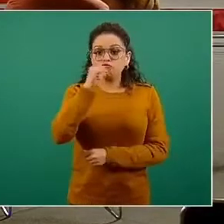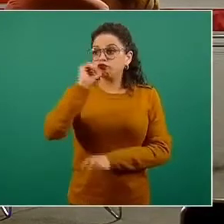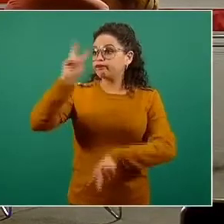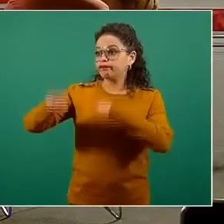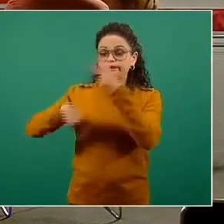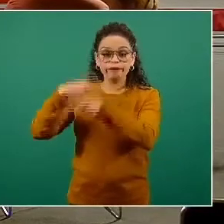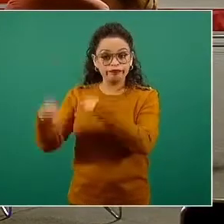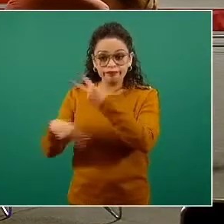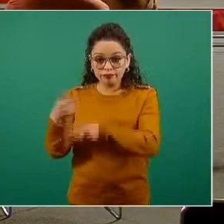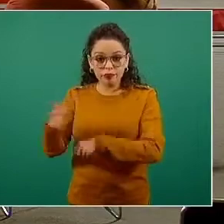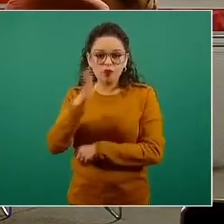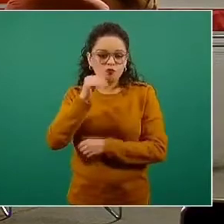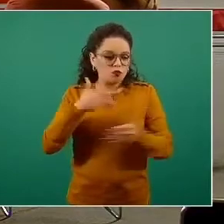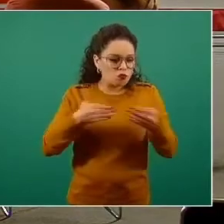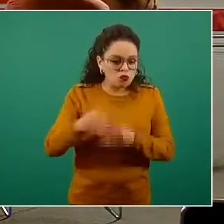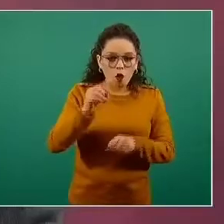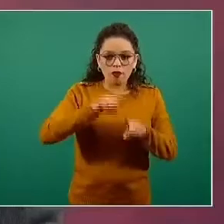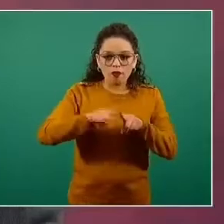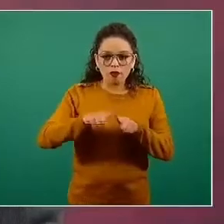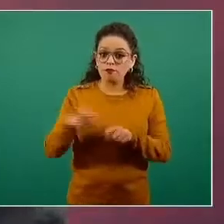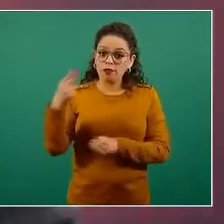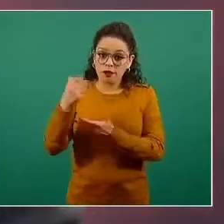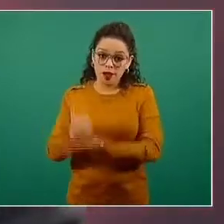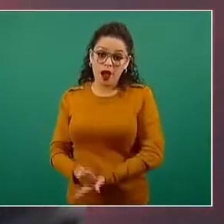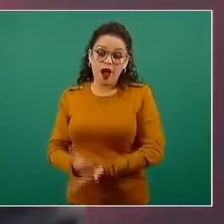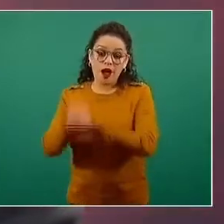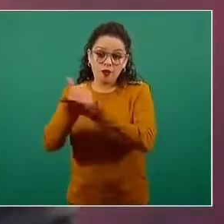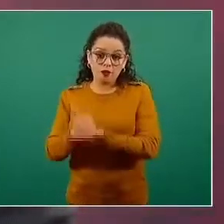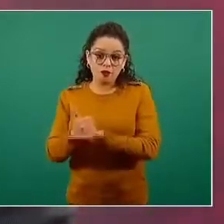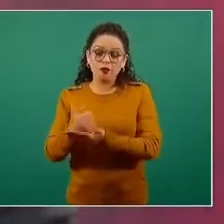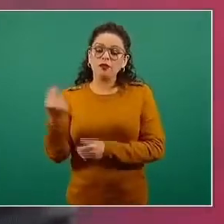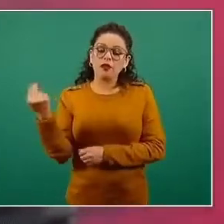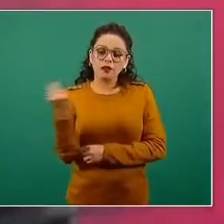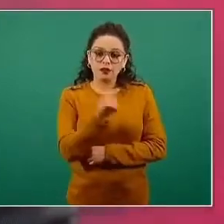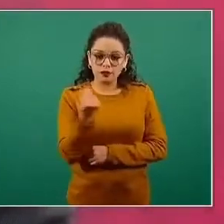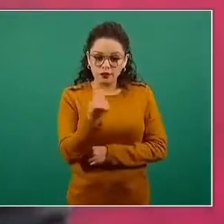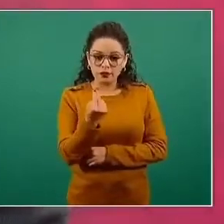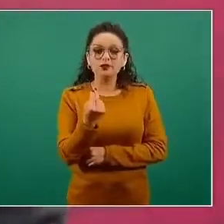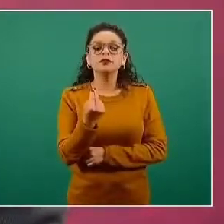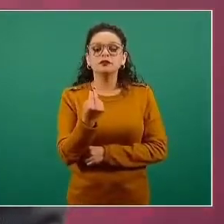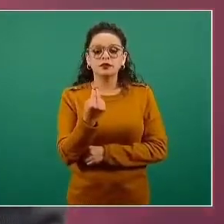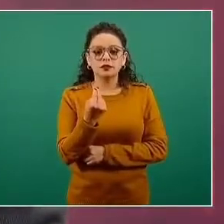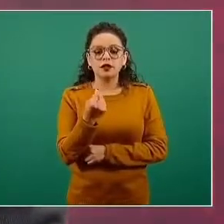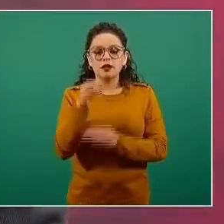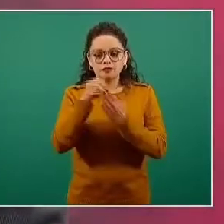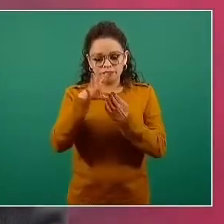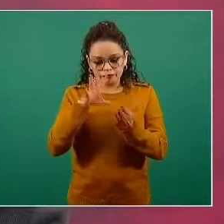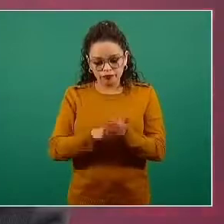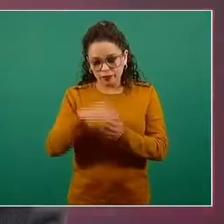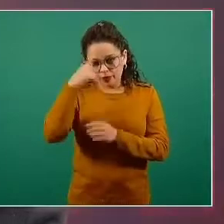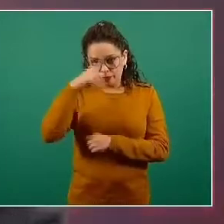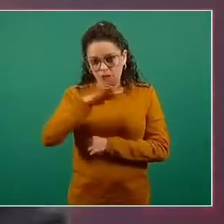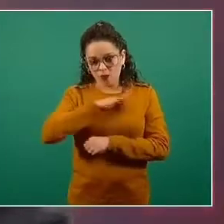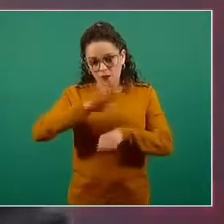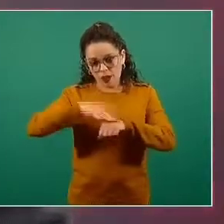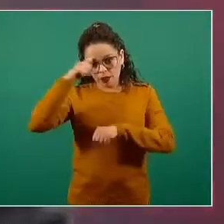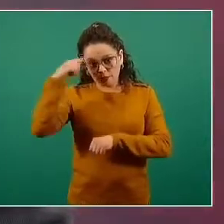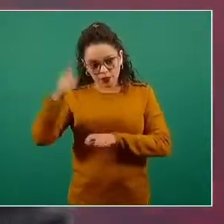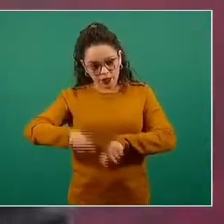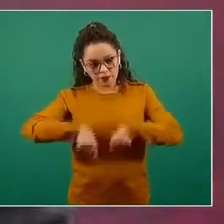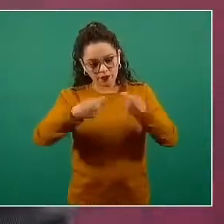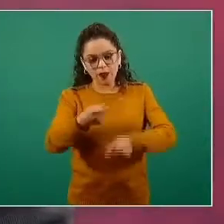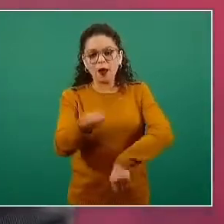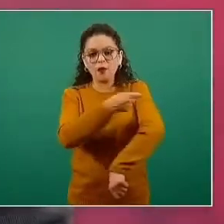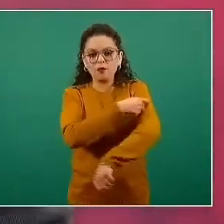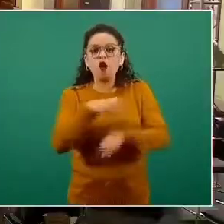desplazarse, deben ser asistidas y debe programarse de una manera que les facilite el ser vacunadas. Entonces, todos los elementos